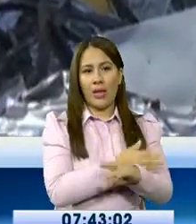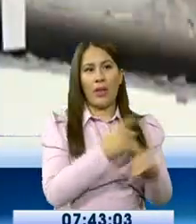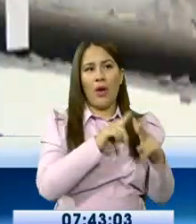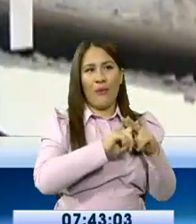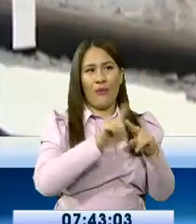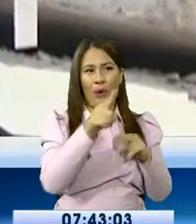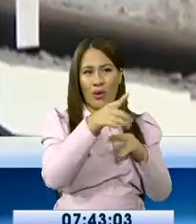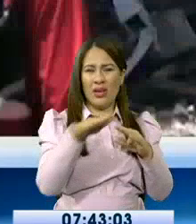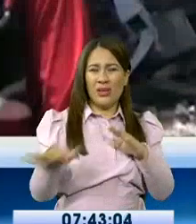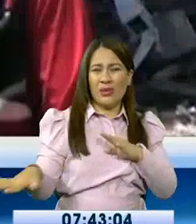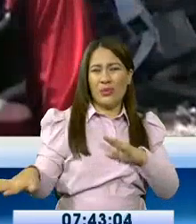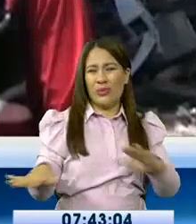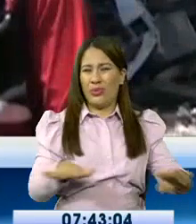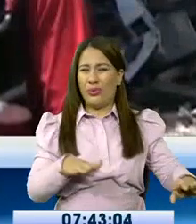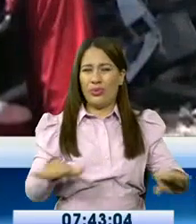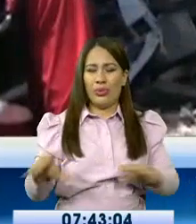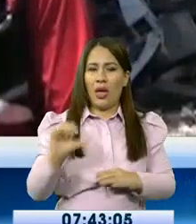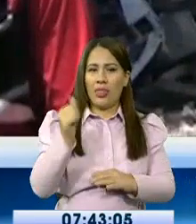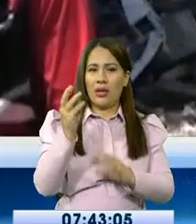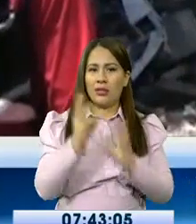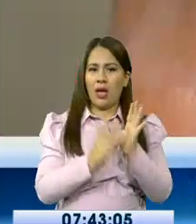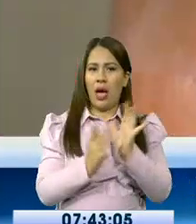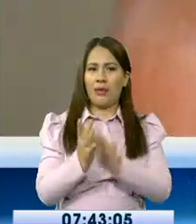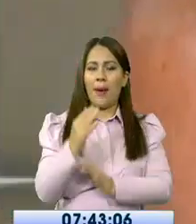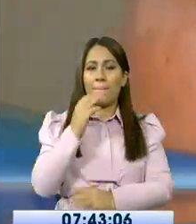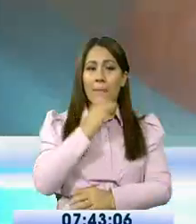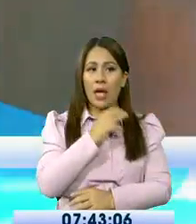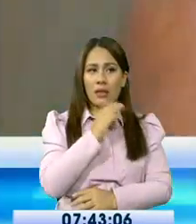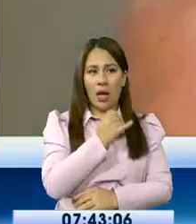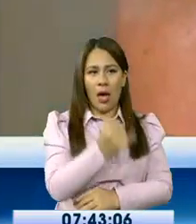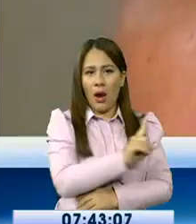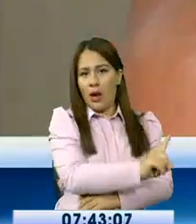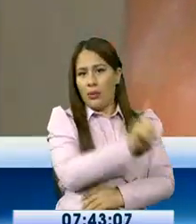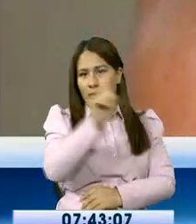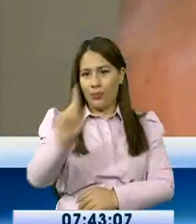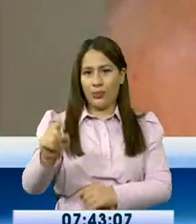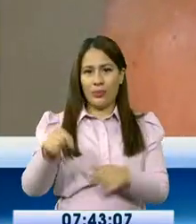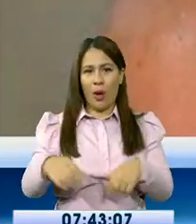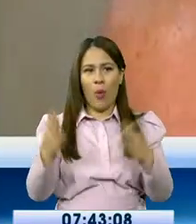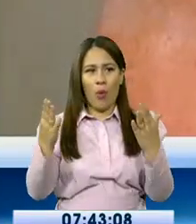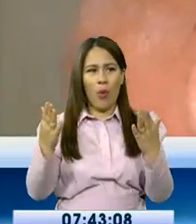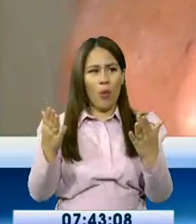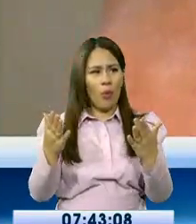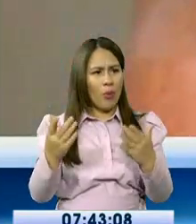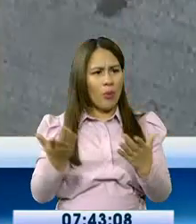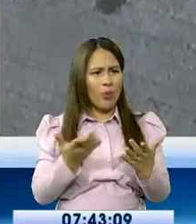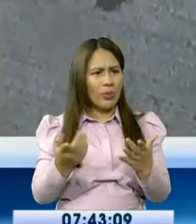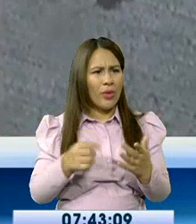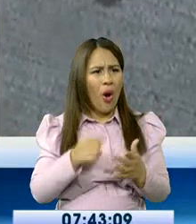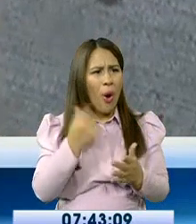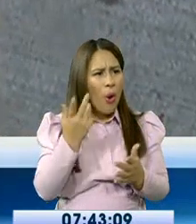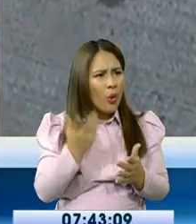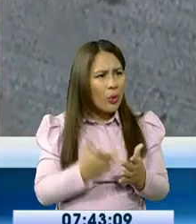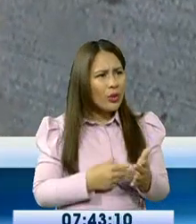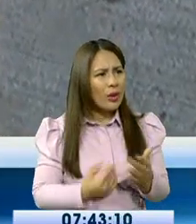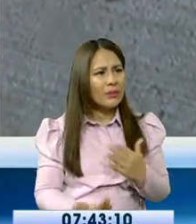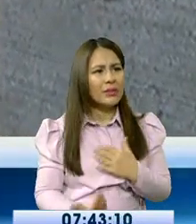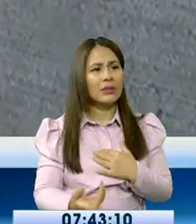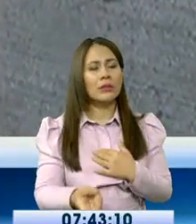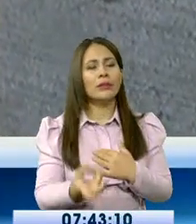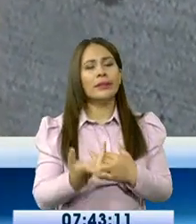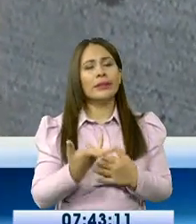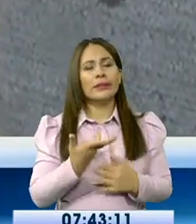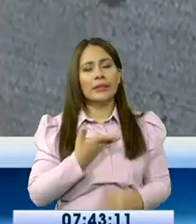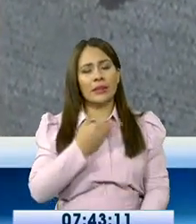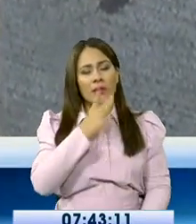del 16 de abril en su natal Manta. Ahora ella en otra tragedia. Él sacándole el cuerpo